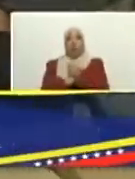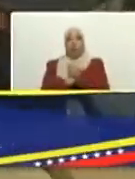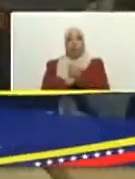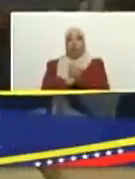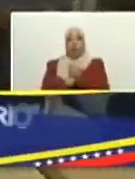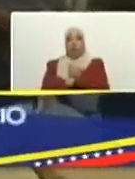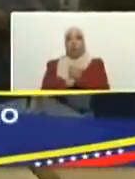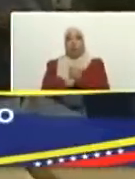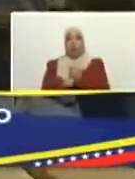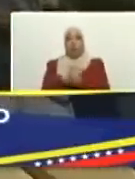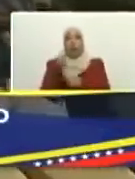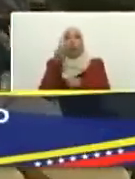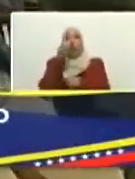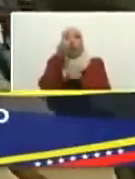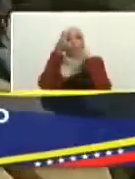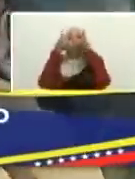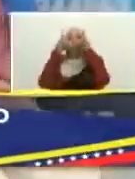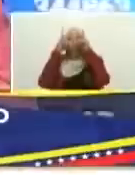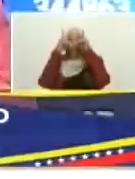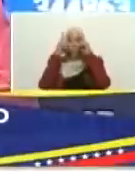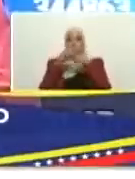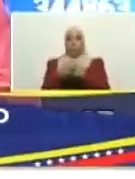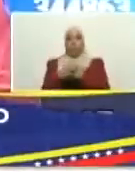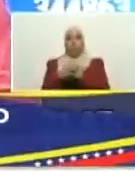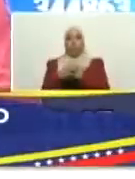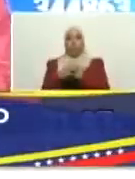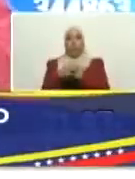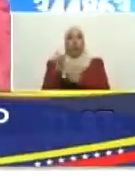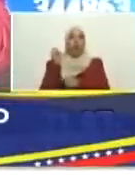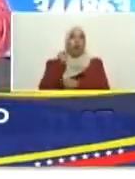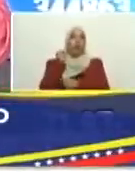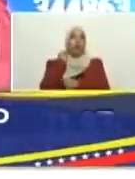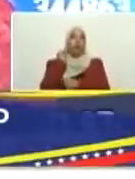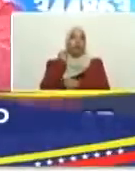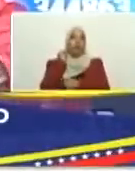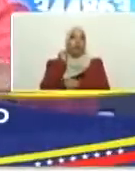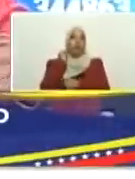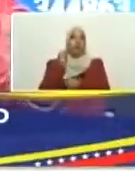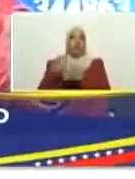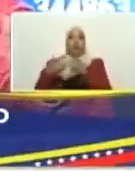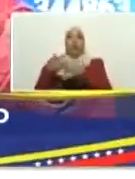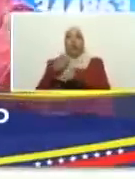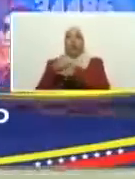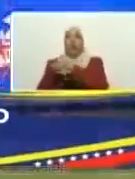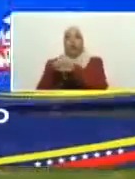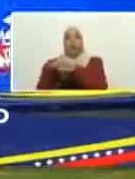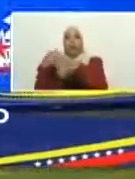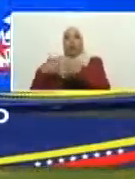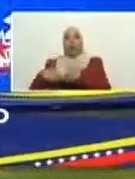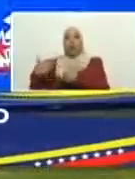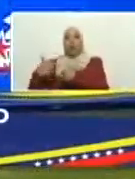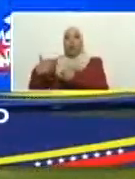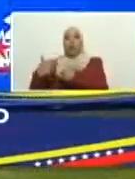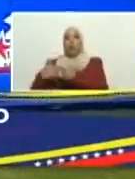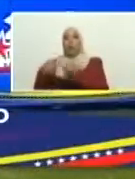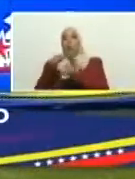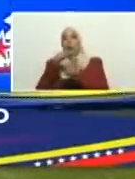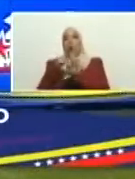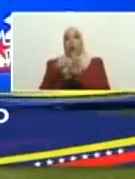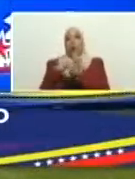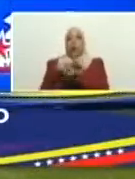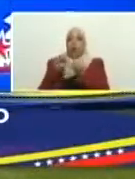Delcy Rodríguez, señor Tarek El Aissami, ministro de Petróleo, ustedes tienen las instrucciones